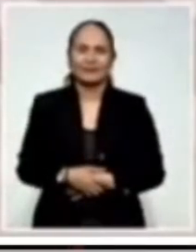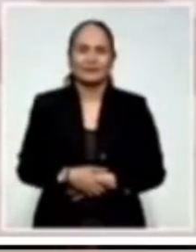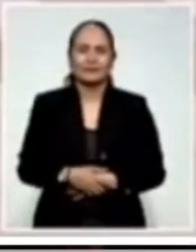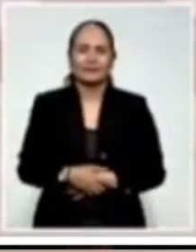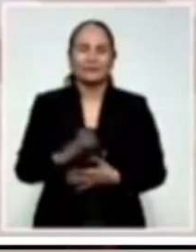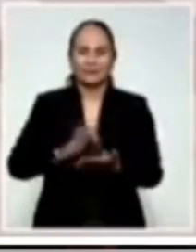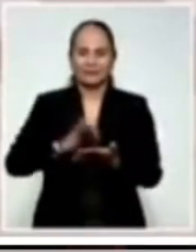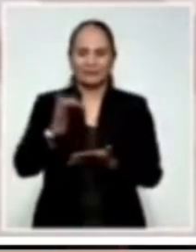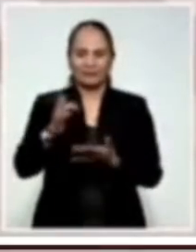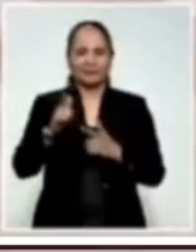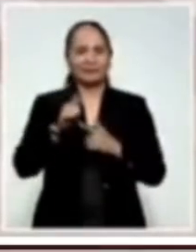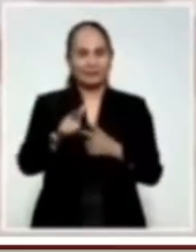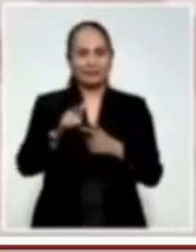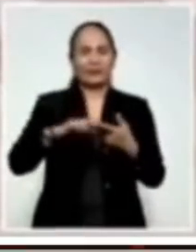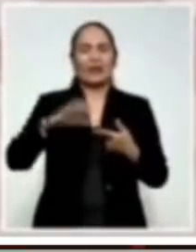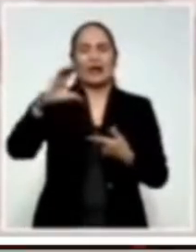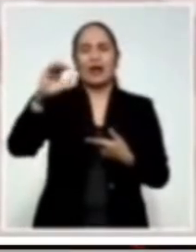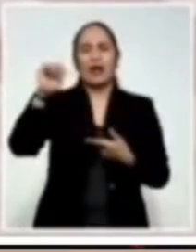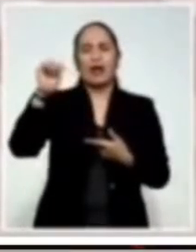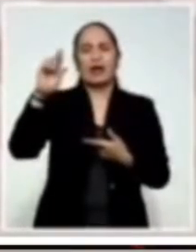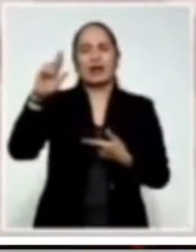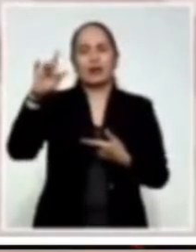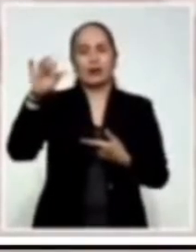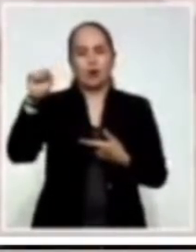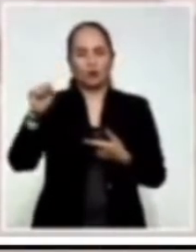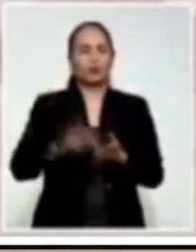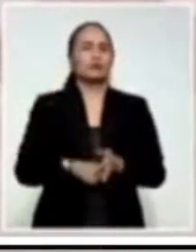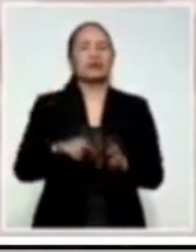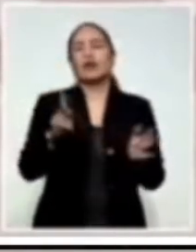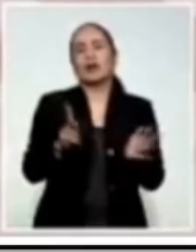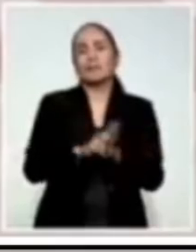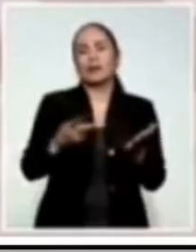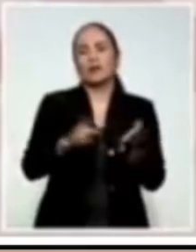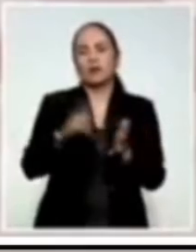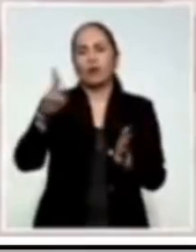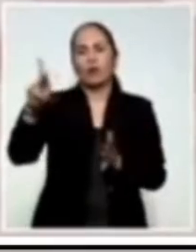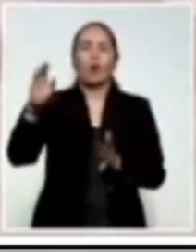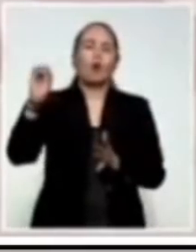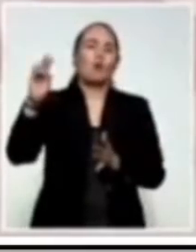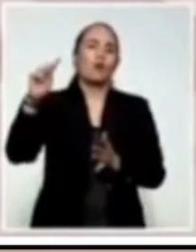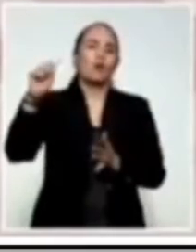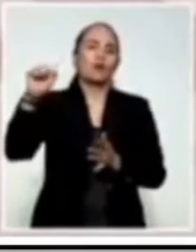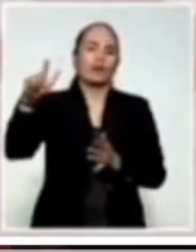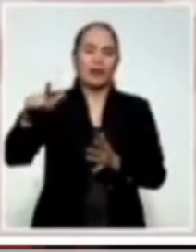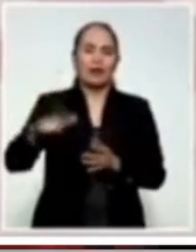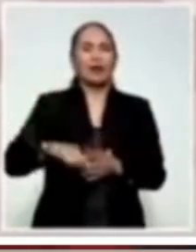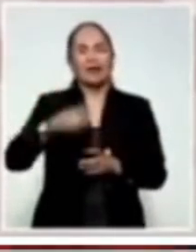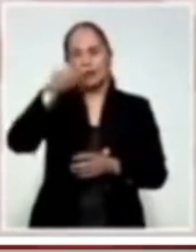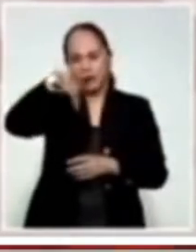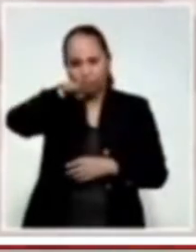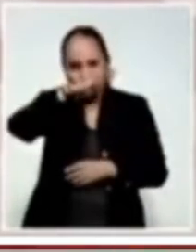Gracias. Continuamos con Carlos Manuel Juárez, del portal Elefante Blanco de Tamaulipas.